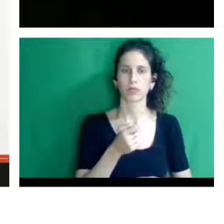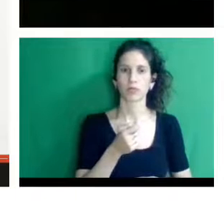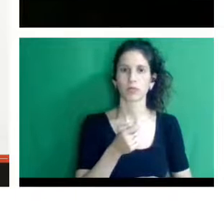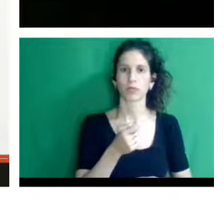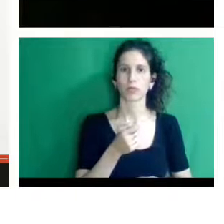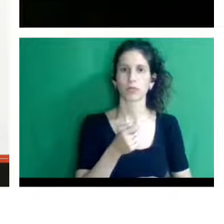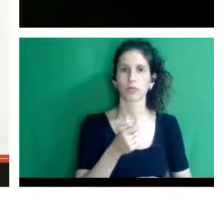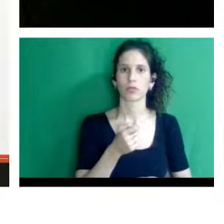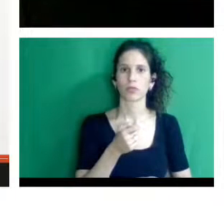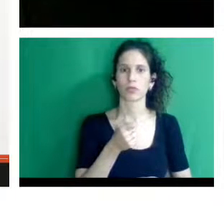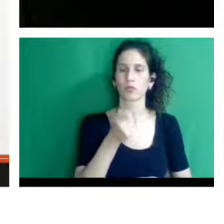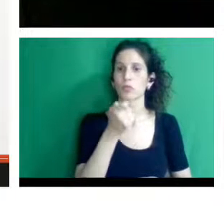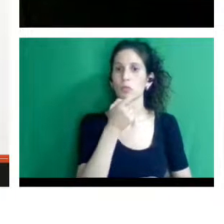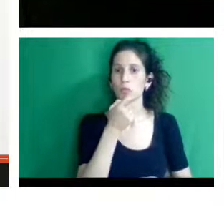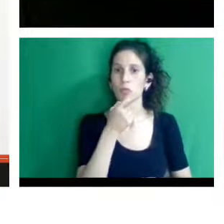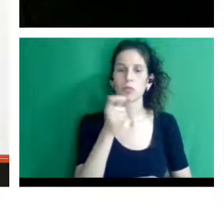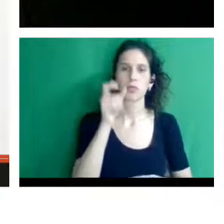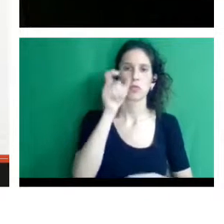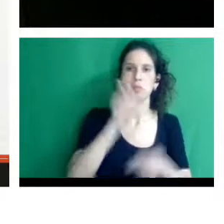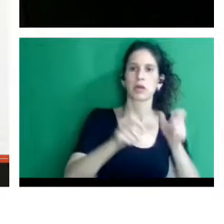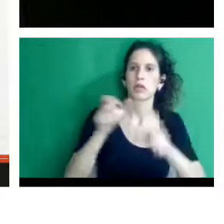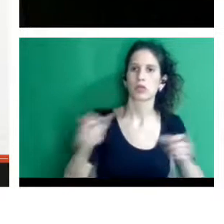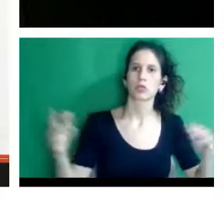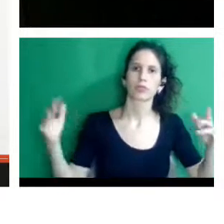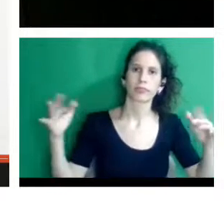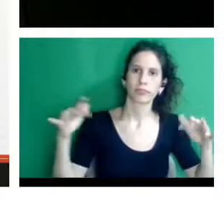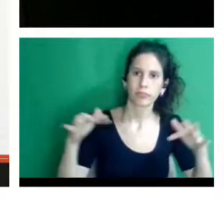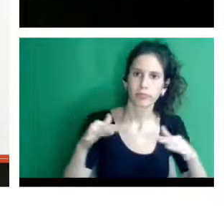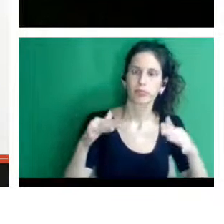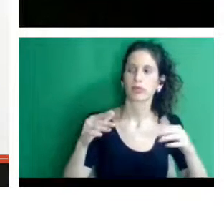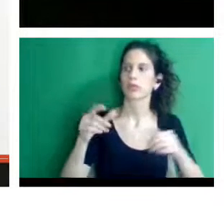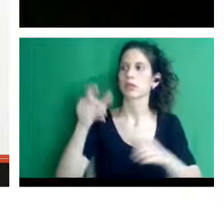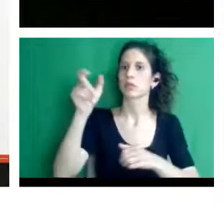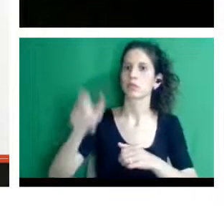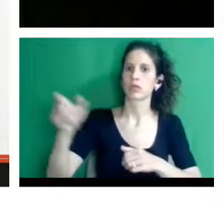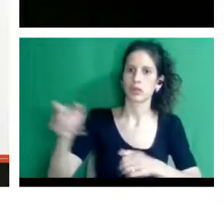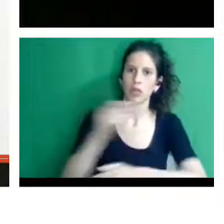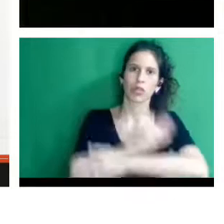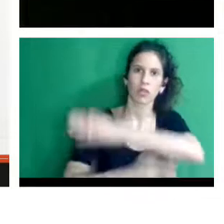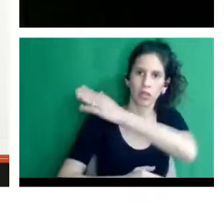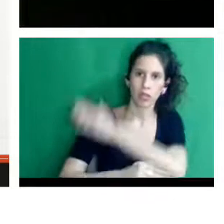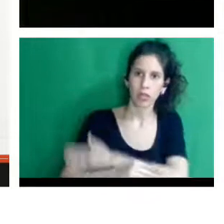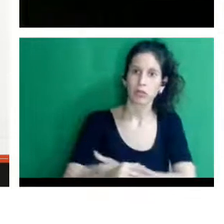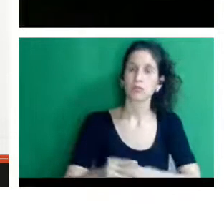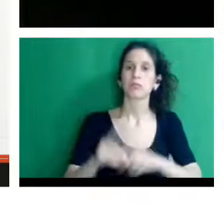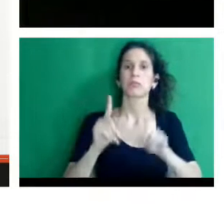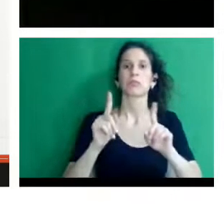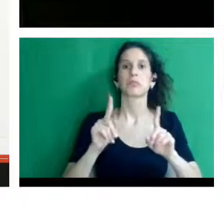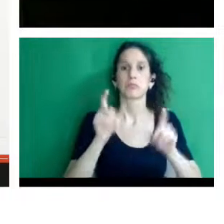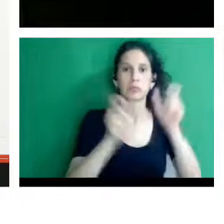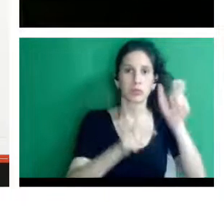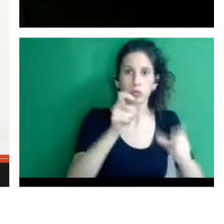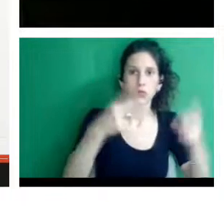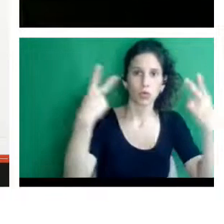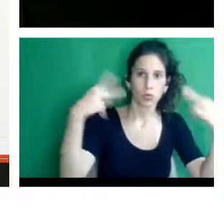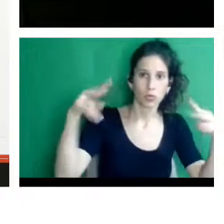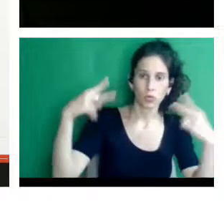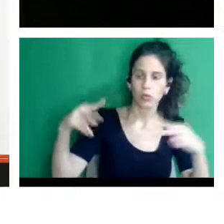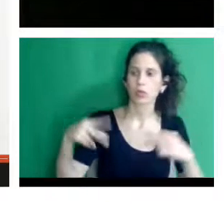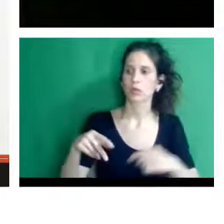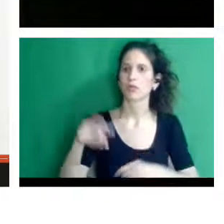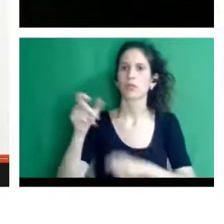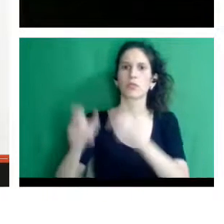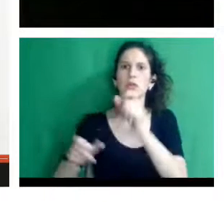anfitriona, espectadores, turistas antes y durante los juegos, deportistas y delegados de los equipos,